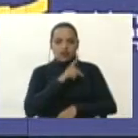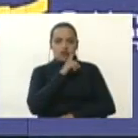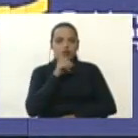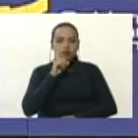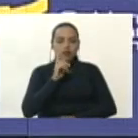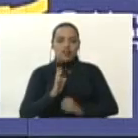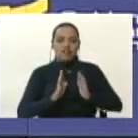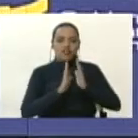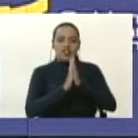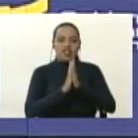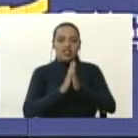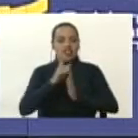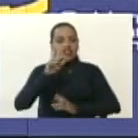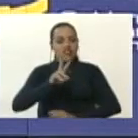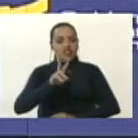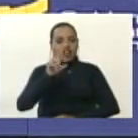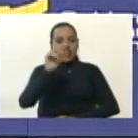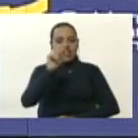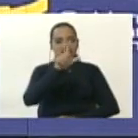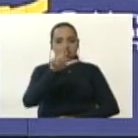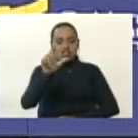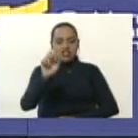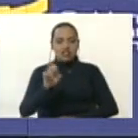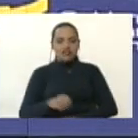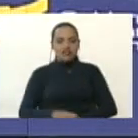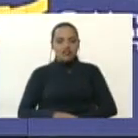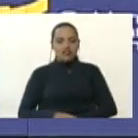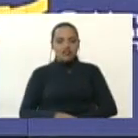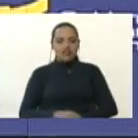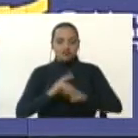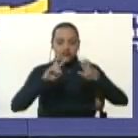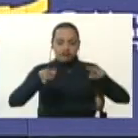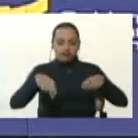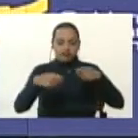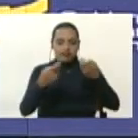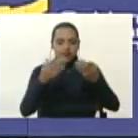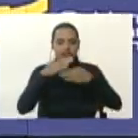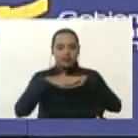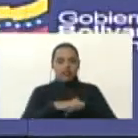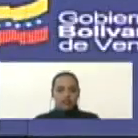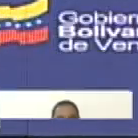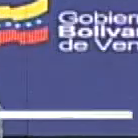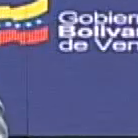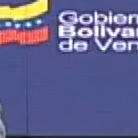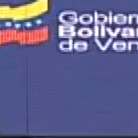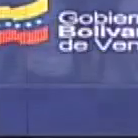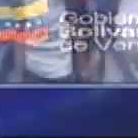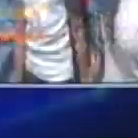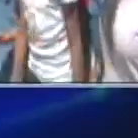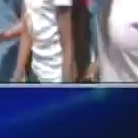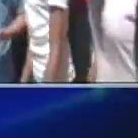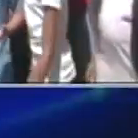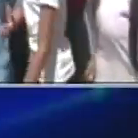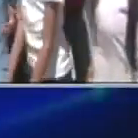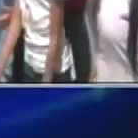Valle, rehabilitado integralmente. Adelante, gobernador.